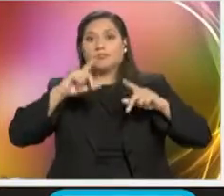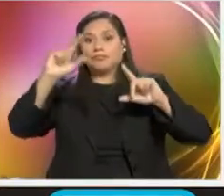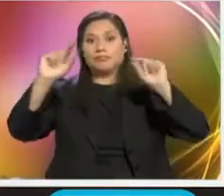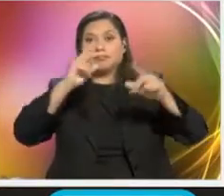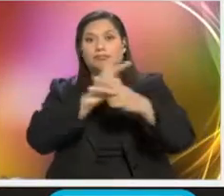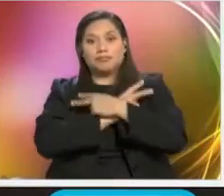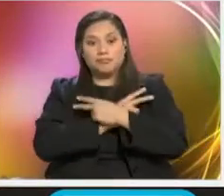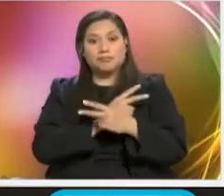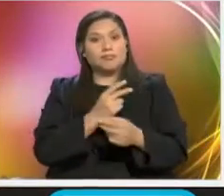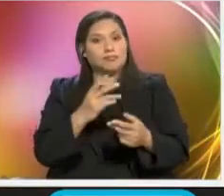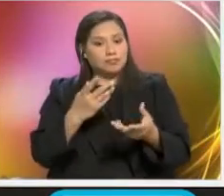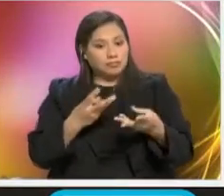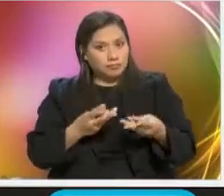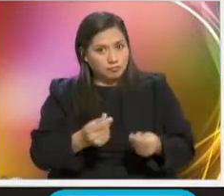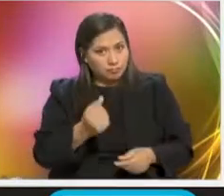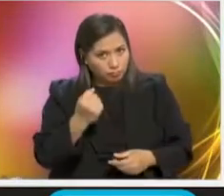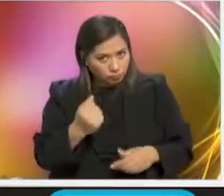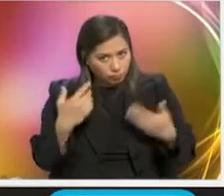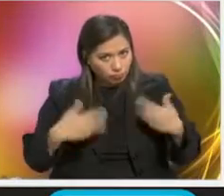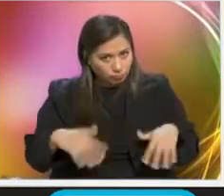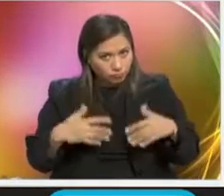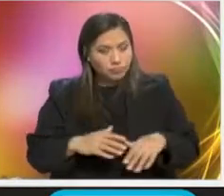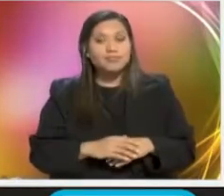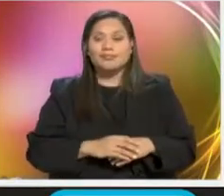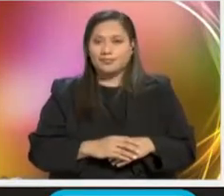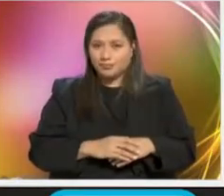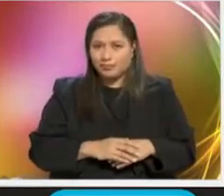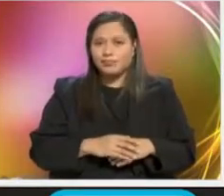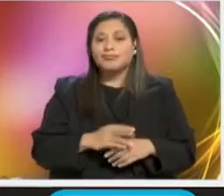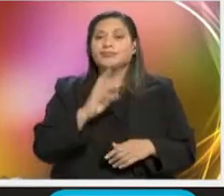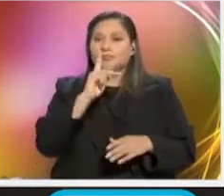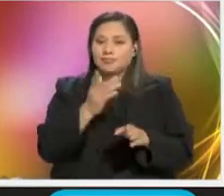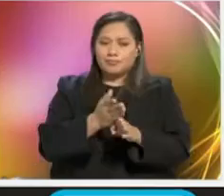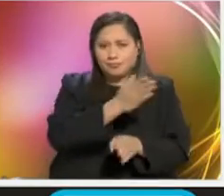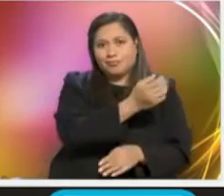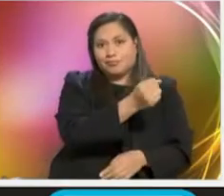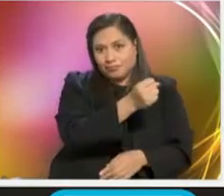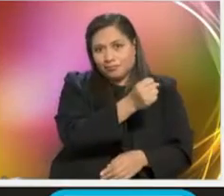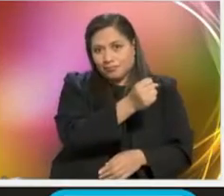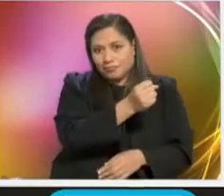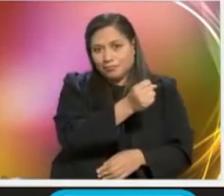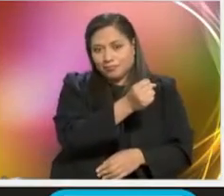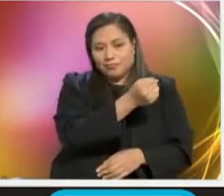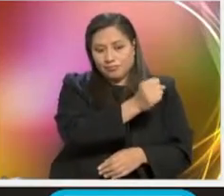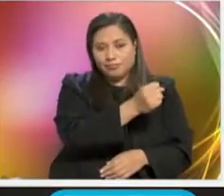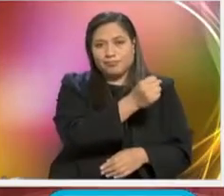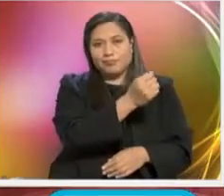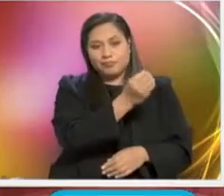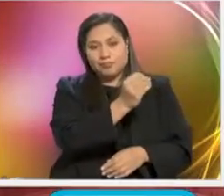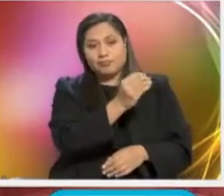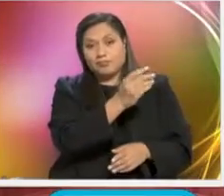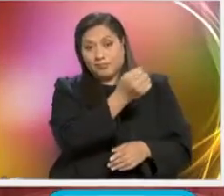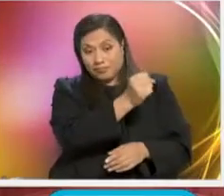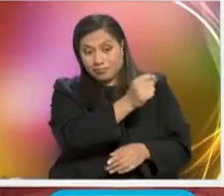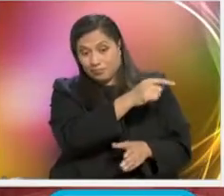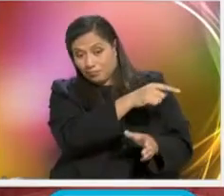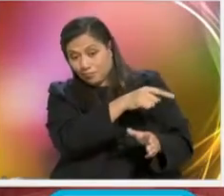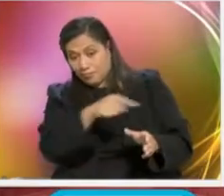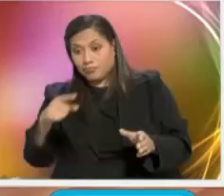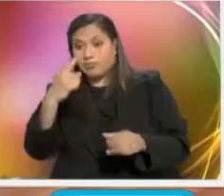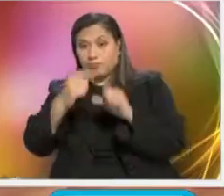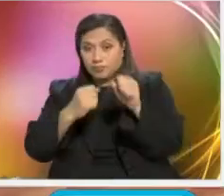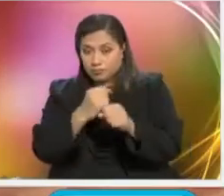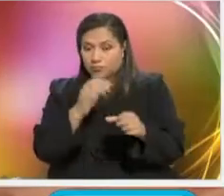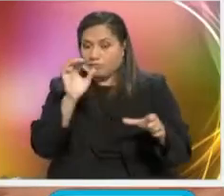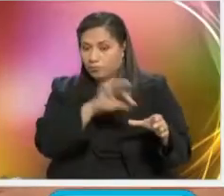fácil. Son dos gastos fuertes. Te la pongo más fácil. Entonces empieza a ahorrar desde septiembre. Completamente de acuerdo Septiembre y contigo. tienes un año exactamente. Hay que ahorrar todo el año.